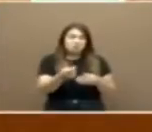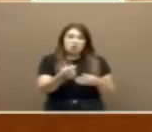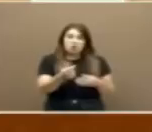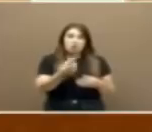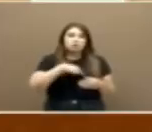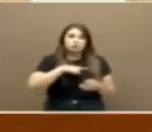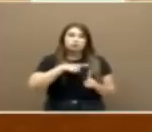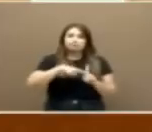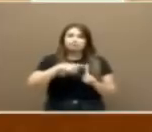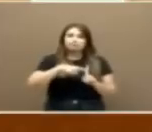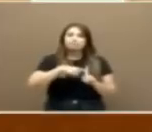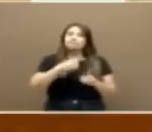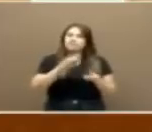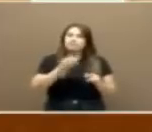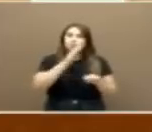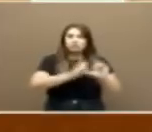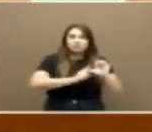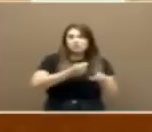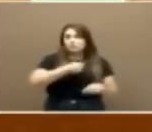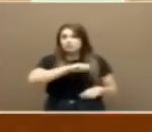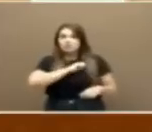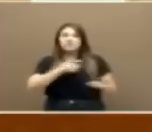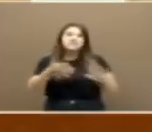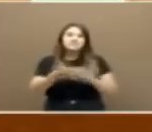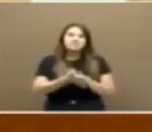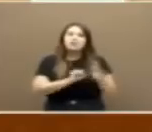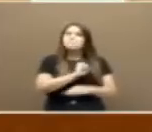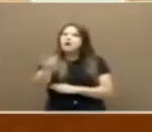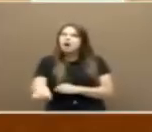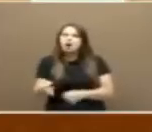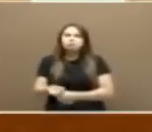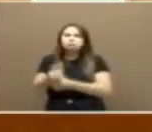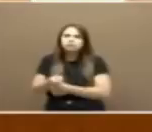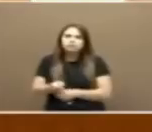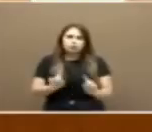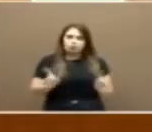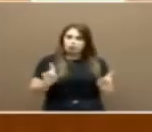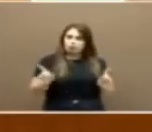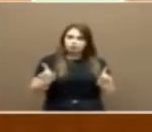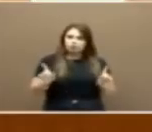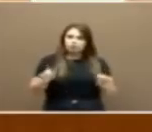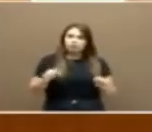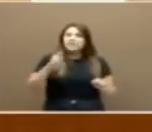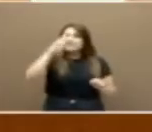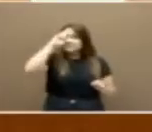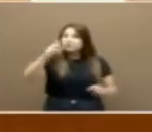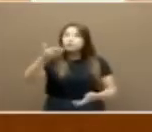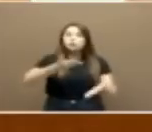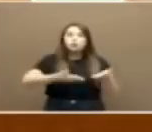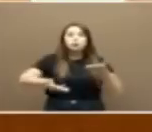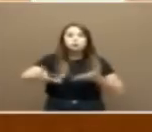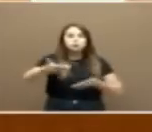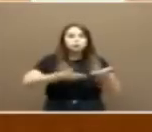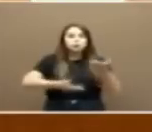y los extremeños no es la revancha ni la imposición sino el respeto a quienes nos